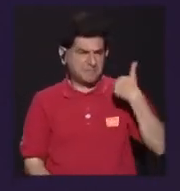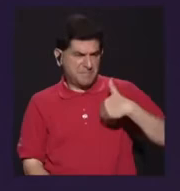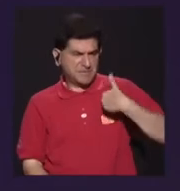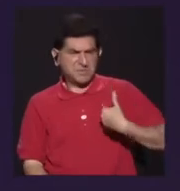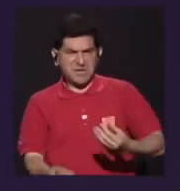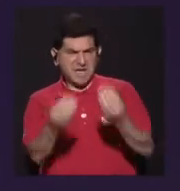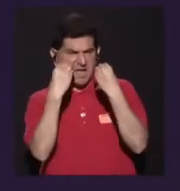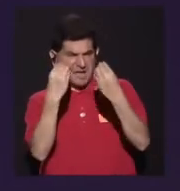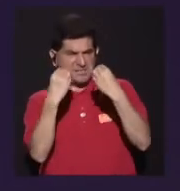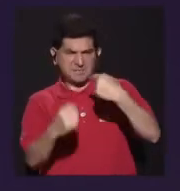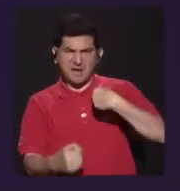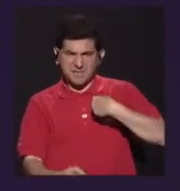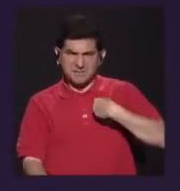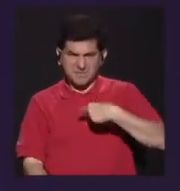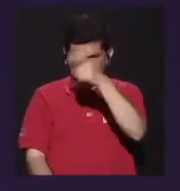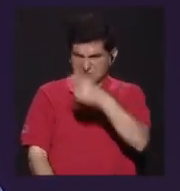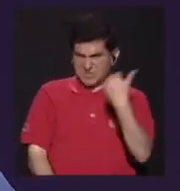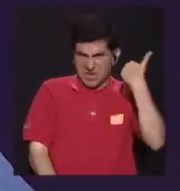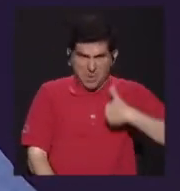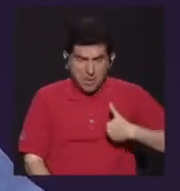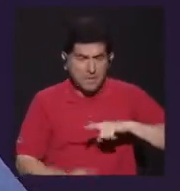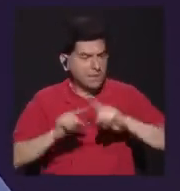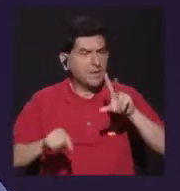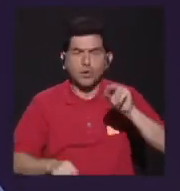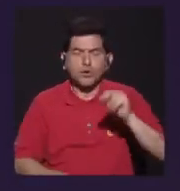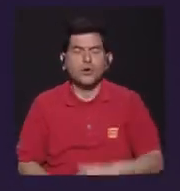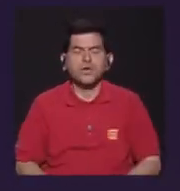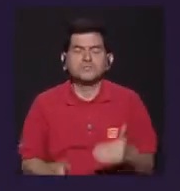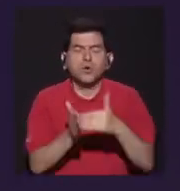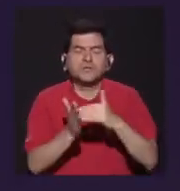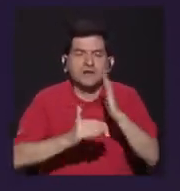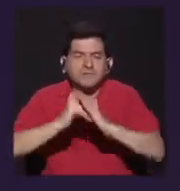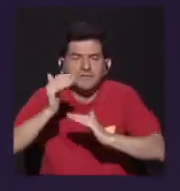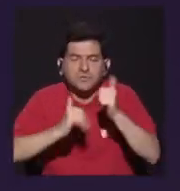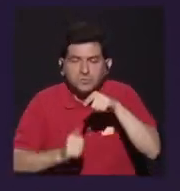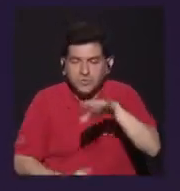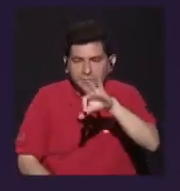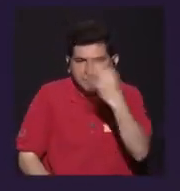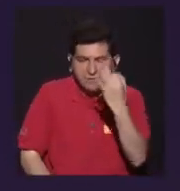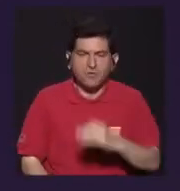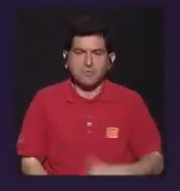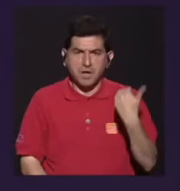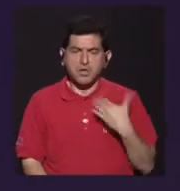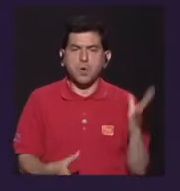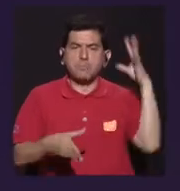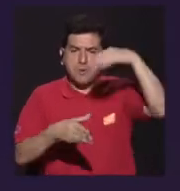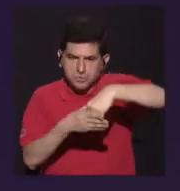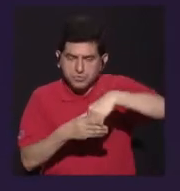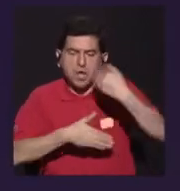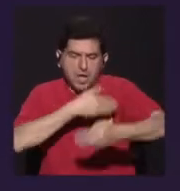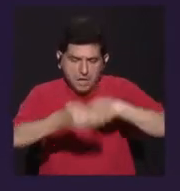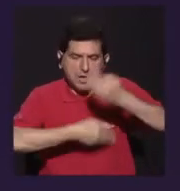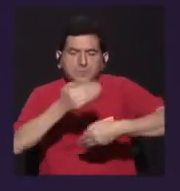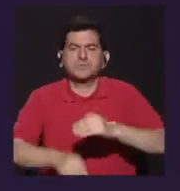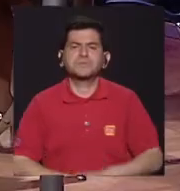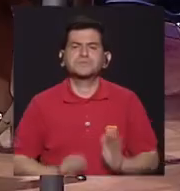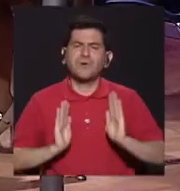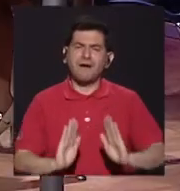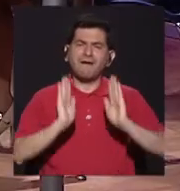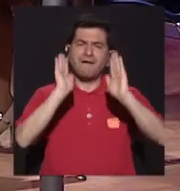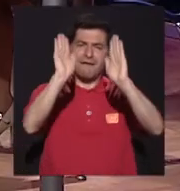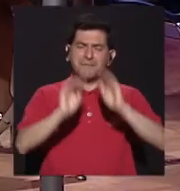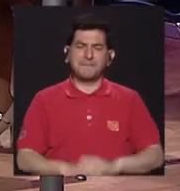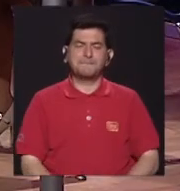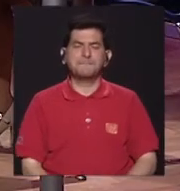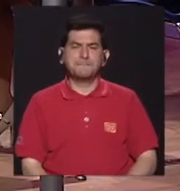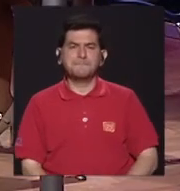me van a enseñar a ser hombre, pero en realidad es reconstruir la forma. Entonces, hombres que están involucrados en el proceso. Excelente.